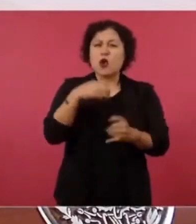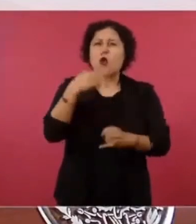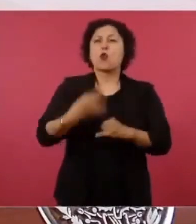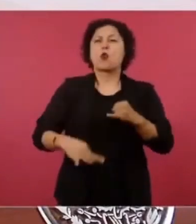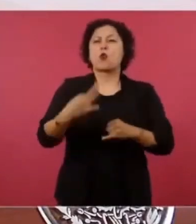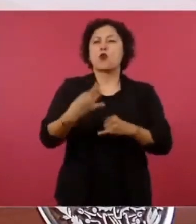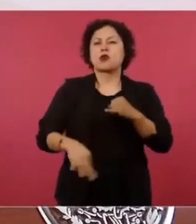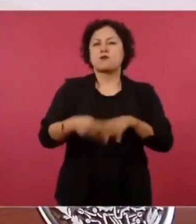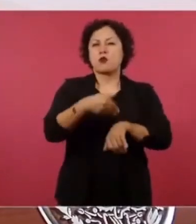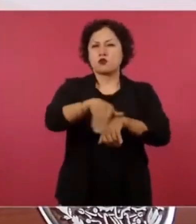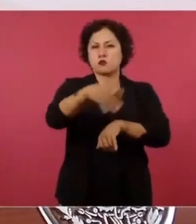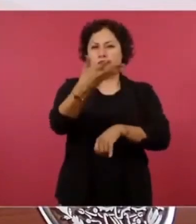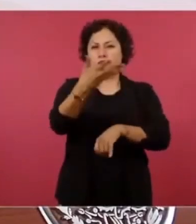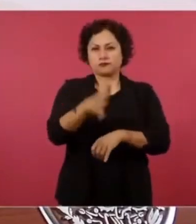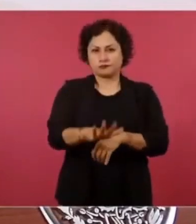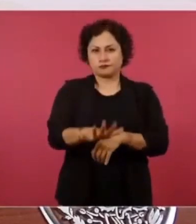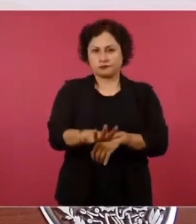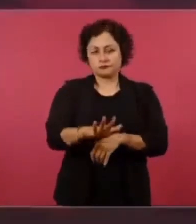Cuando vi la lista,